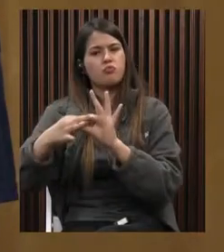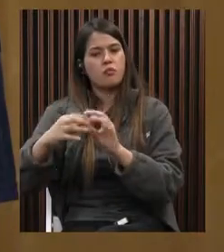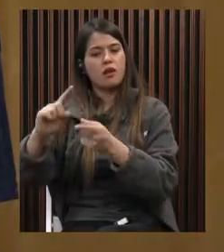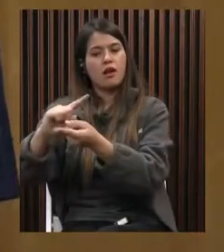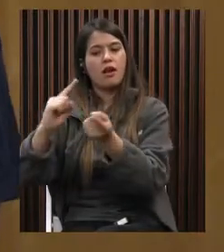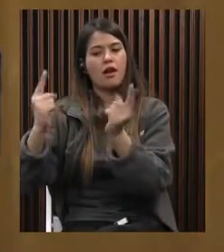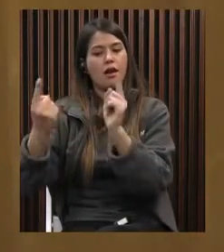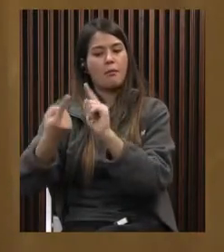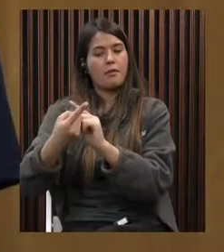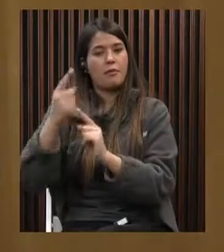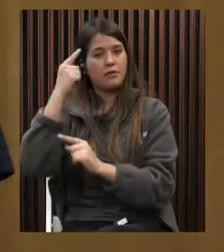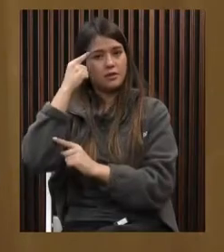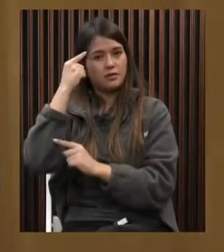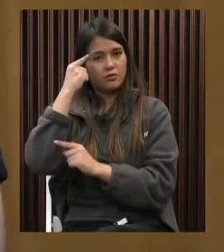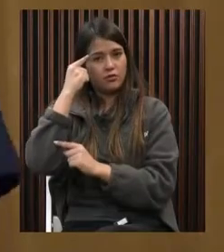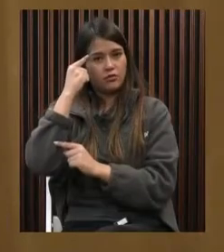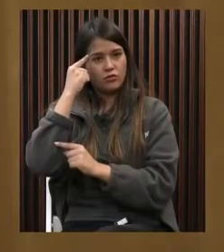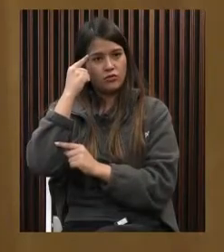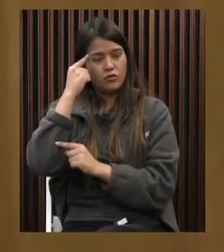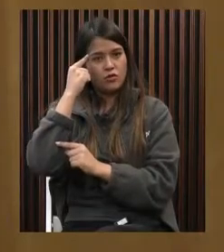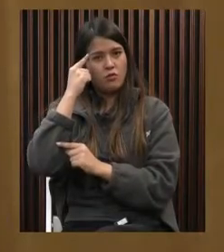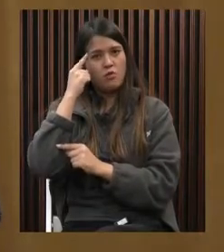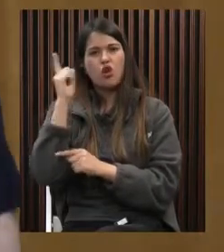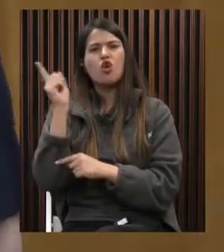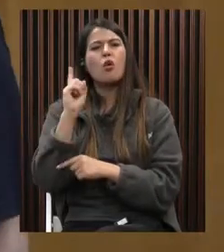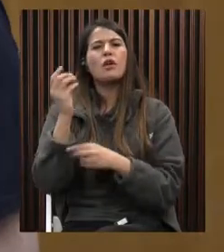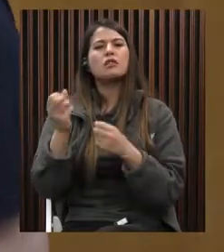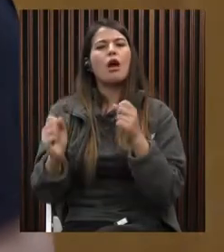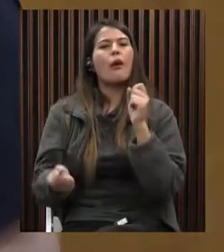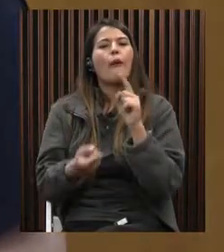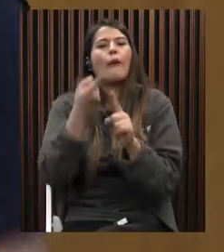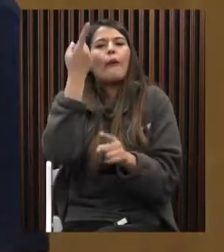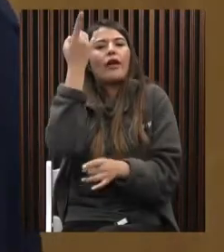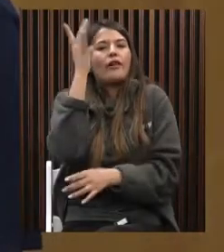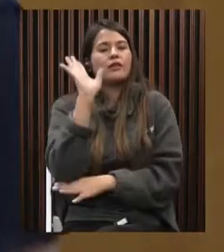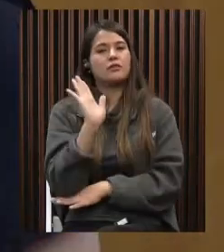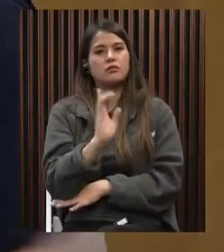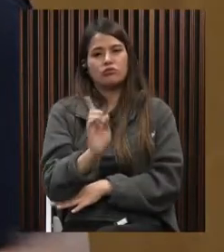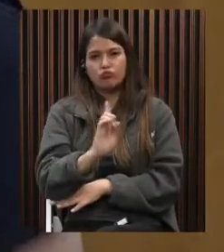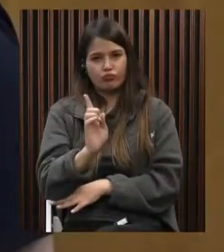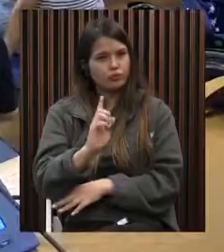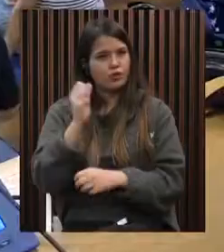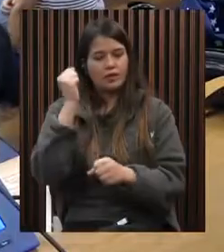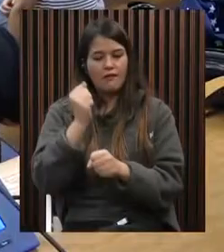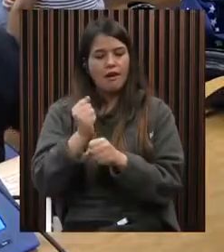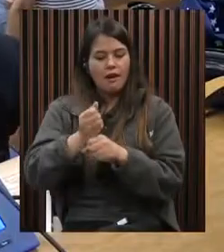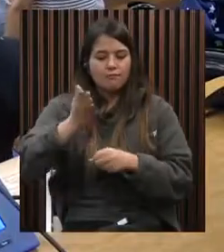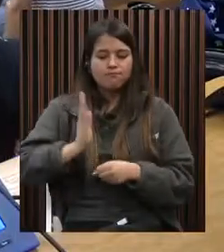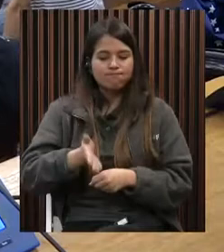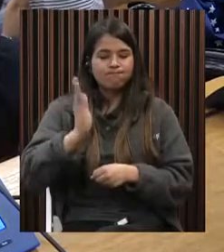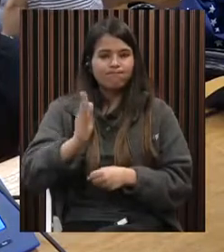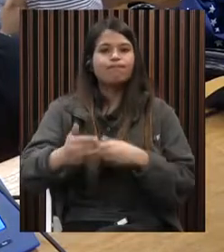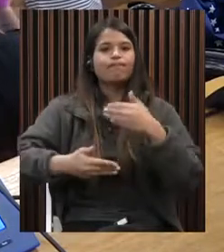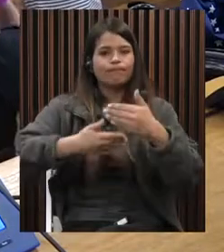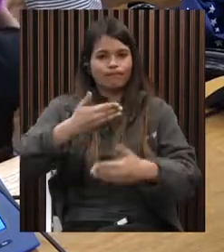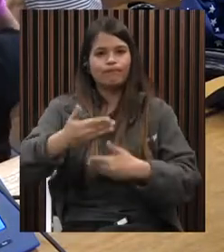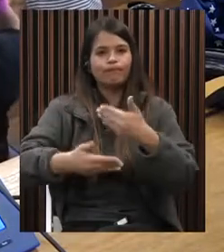perspectiva. Pero no va a pasar si lo hacemos solo una vez. Tenemos que ser consistentes y trabajar en conjunto para lograrlo.